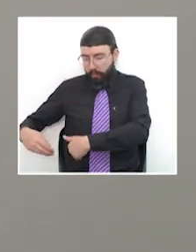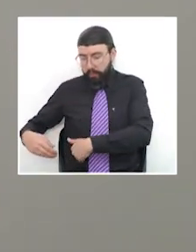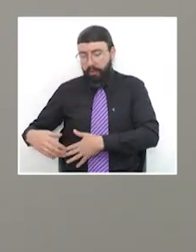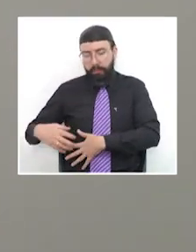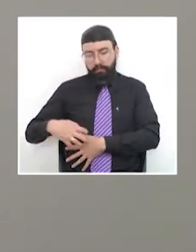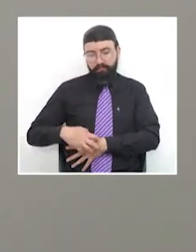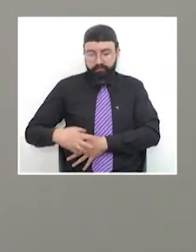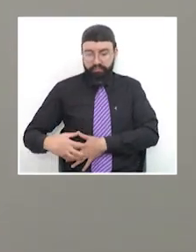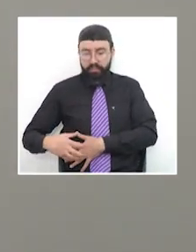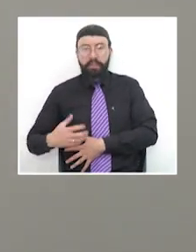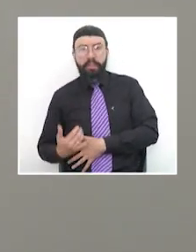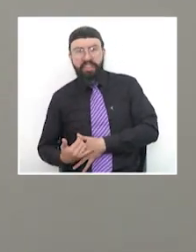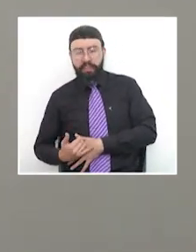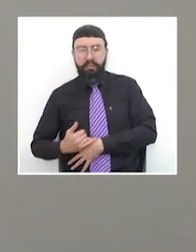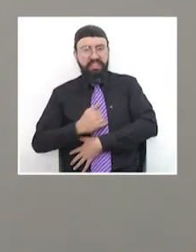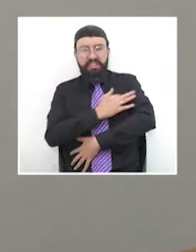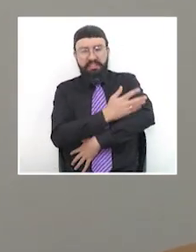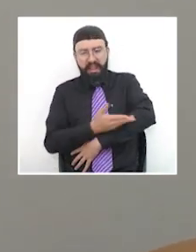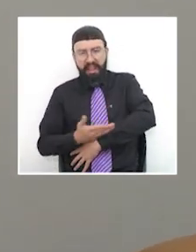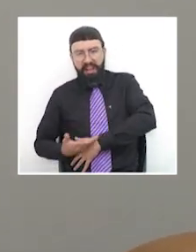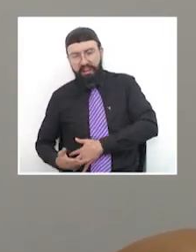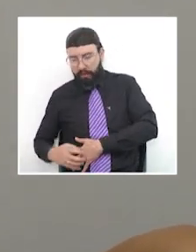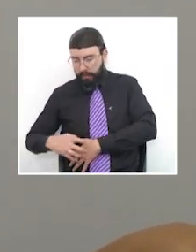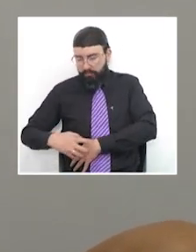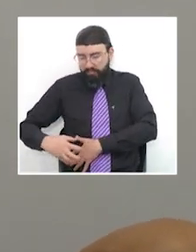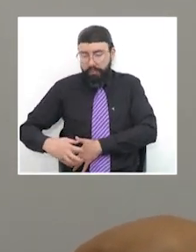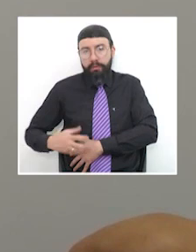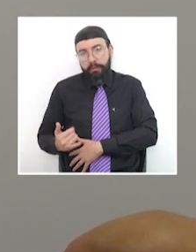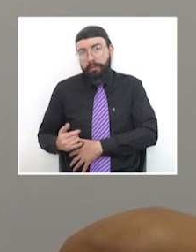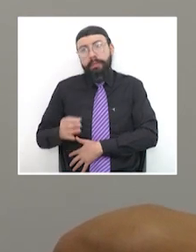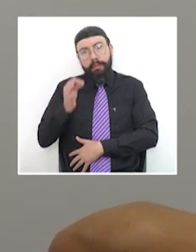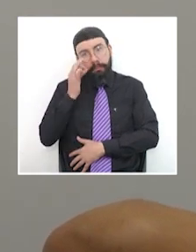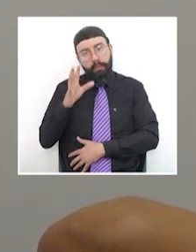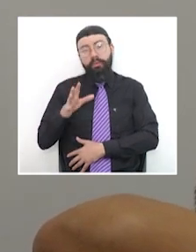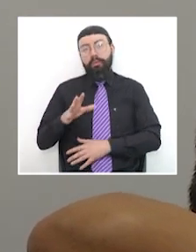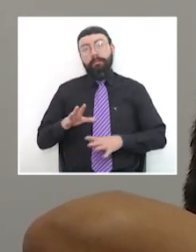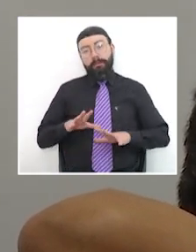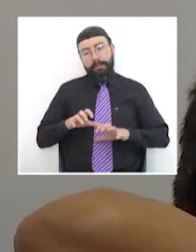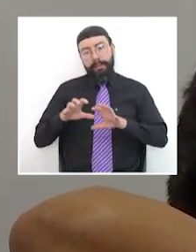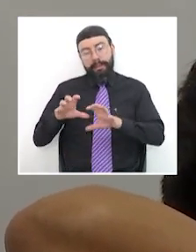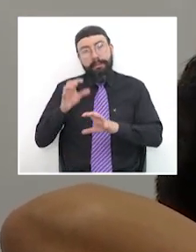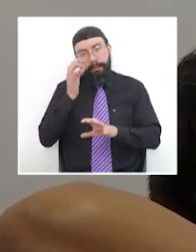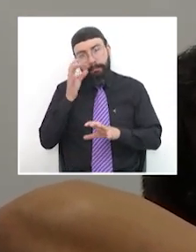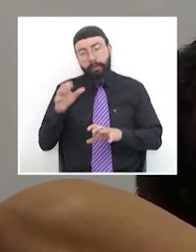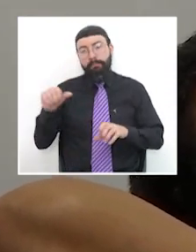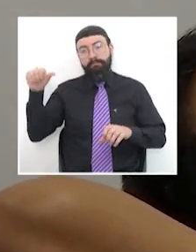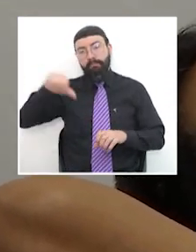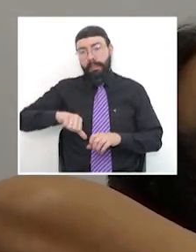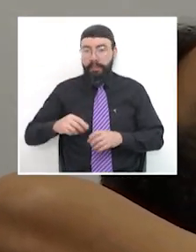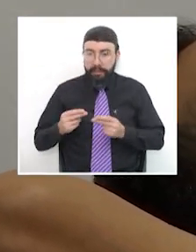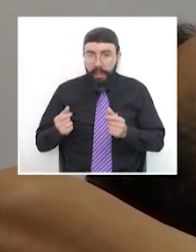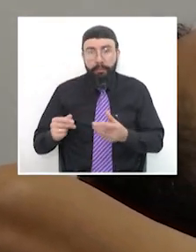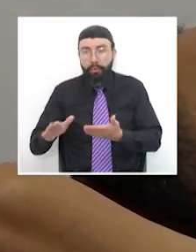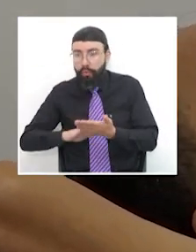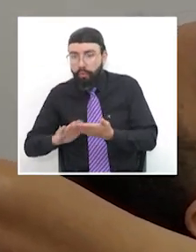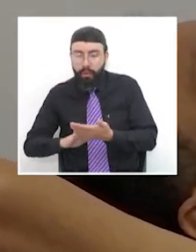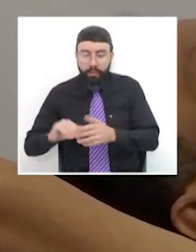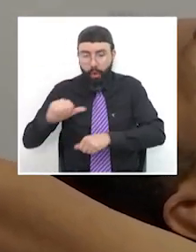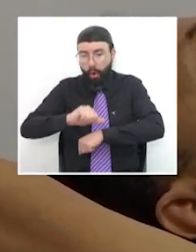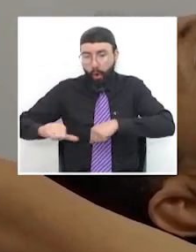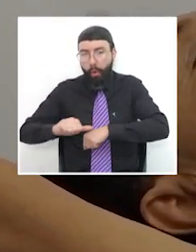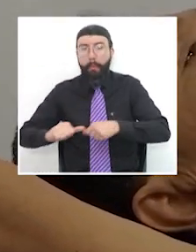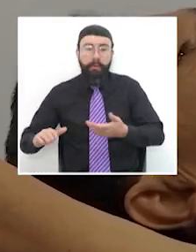cualquiera de las masas que encontramos, estamos sospechando que se trate de pronto de algo maligno y que haya que correrle y haya que